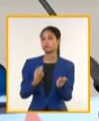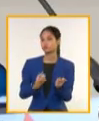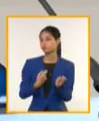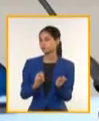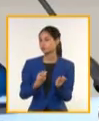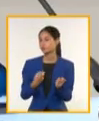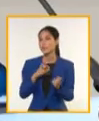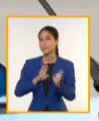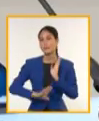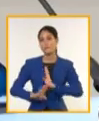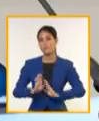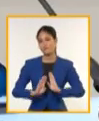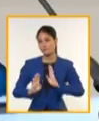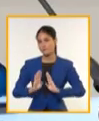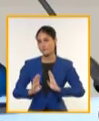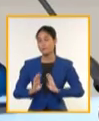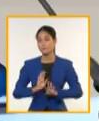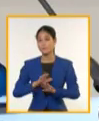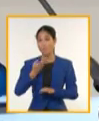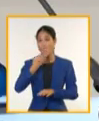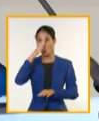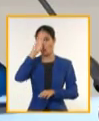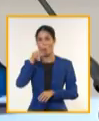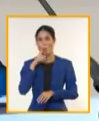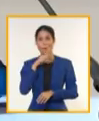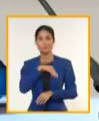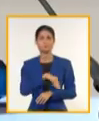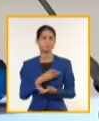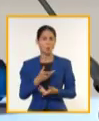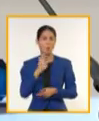mismas. Cuba se siente satisfecha